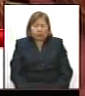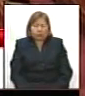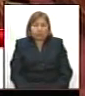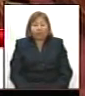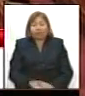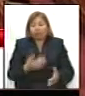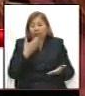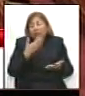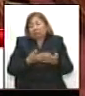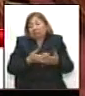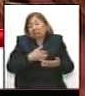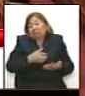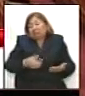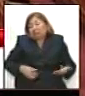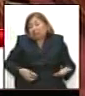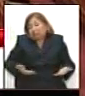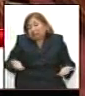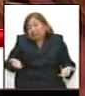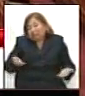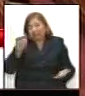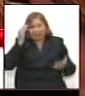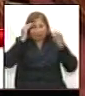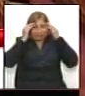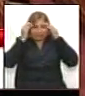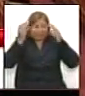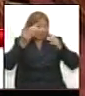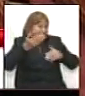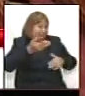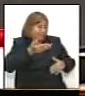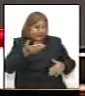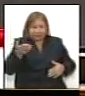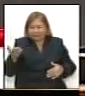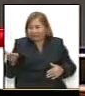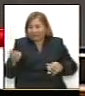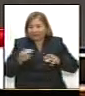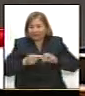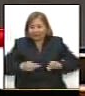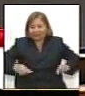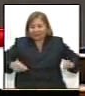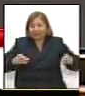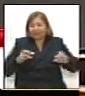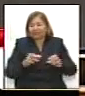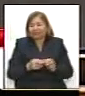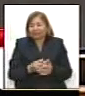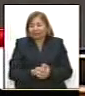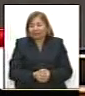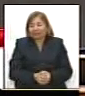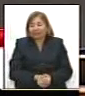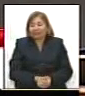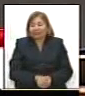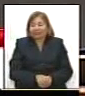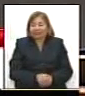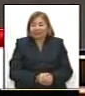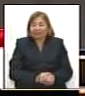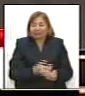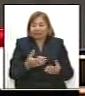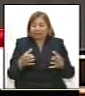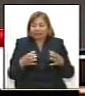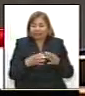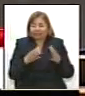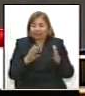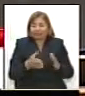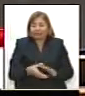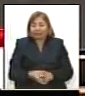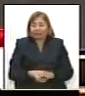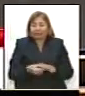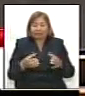Gracias, presidente. Bueno, y saludarla a todo el Parlamento. Señora presidenta, señores congresistas,